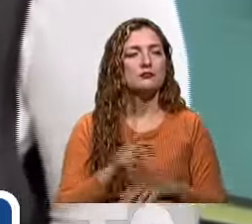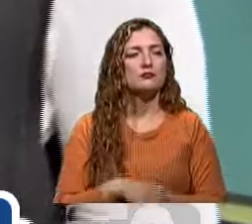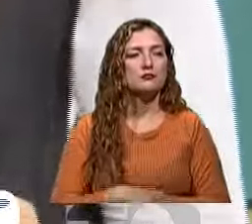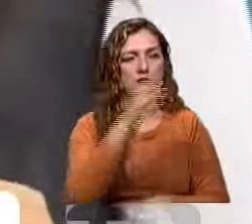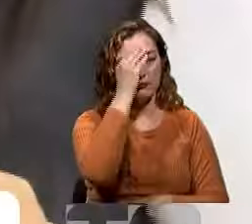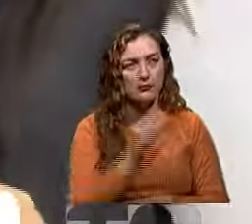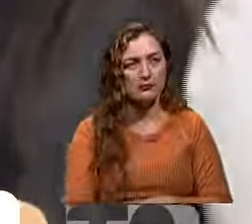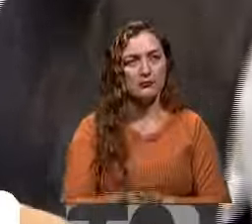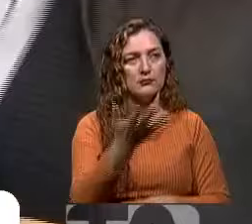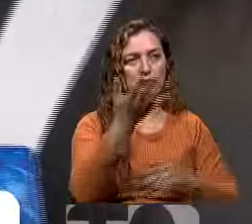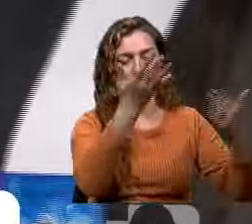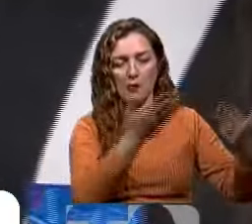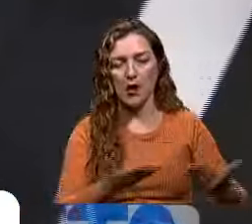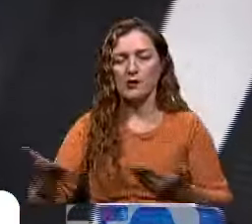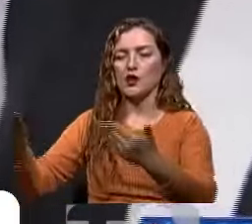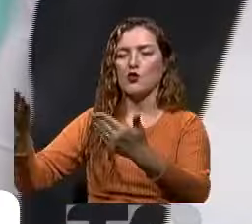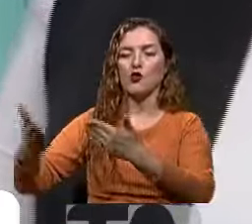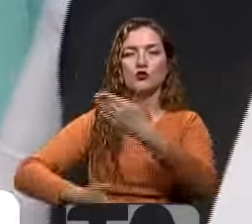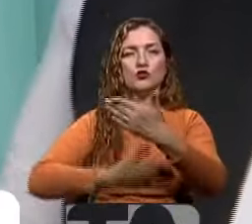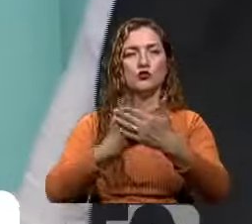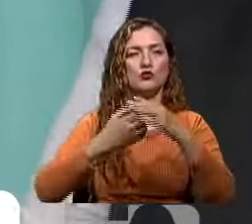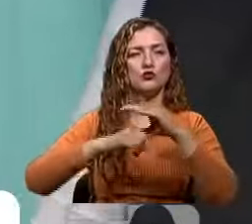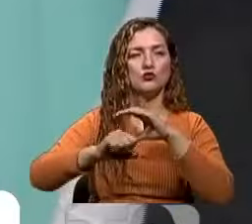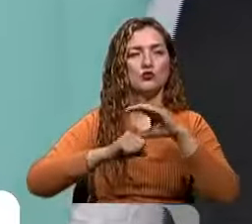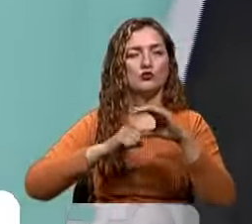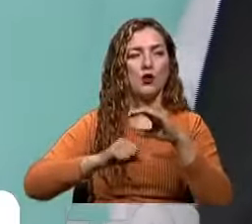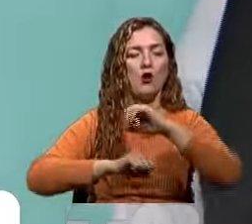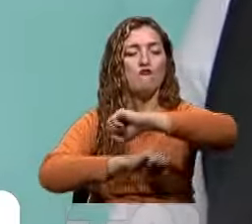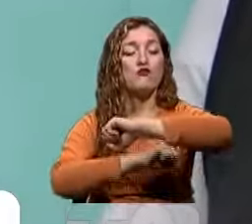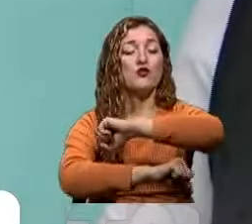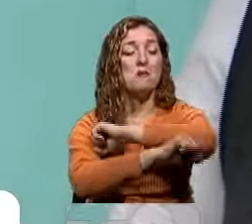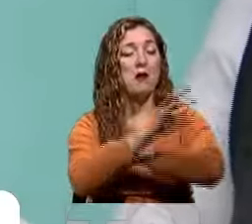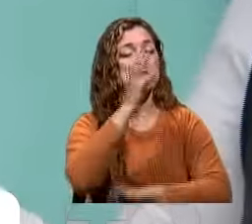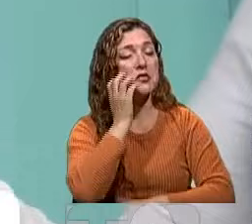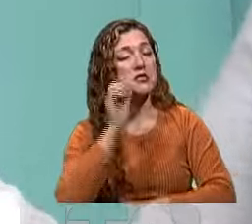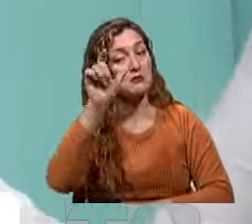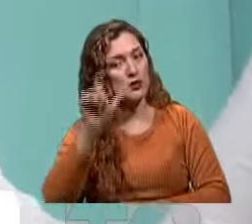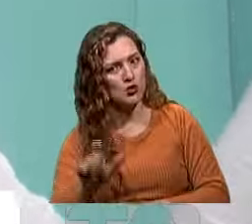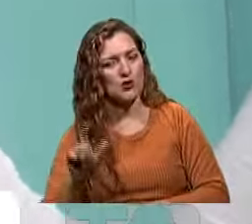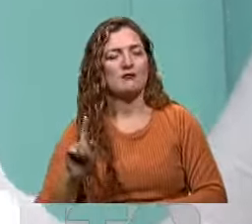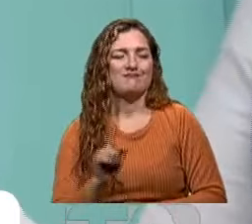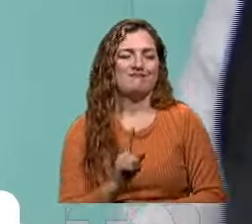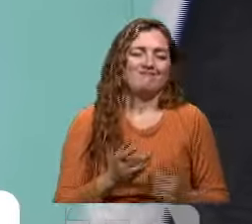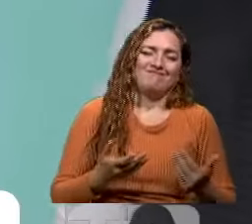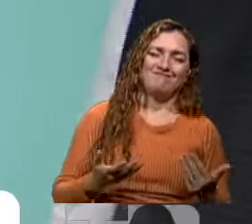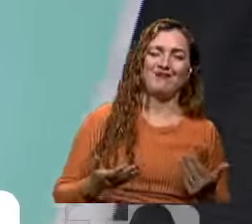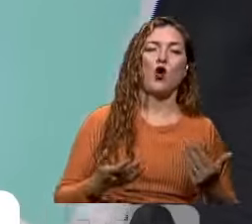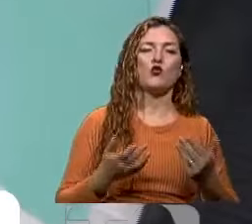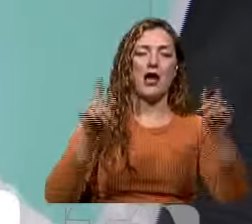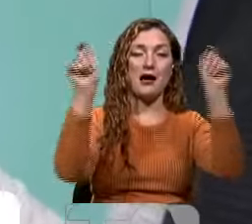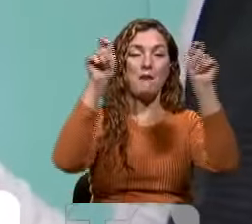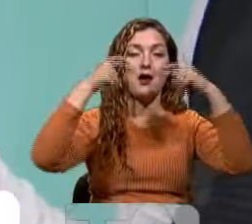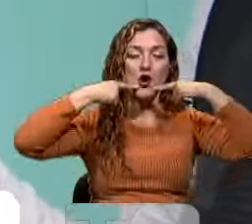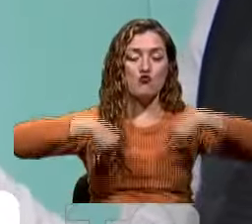Buenos días, bienvenidos y bienvenidas al Metro de Quito. Para nosotros es fundamental la experiencia del usuario. Por tal motivo, contamos con una campaña